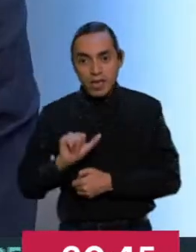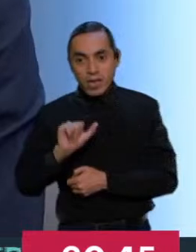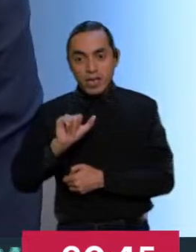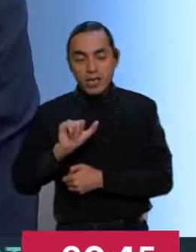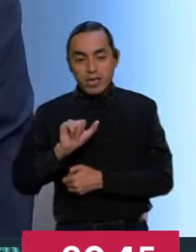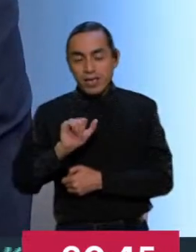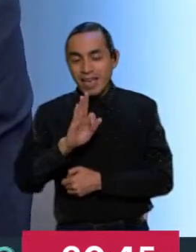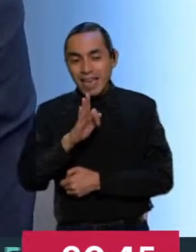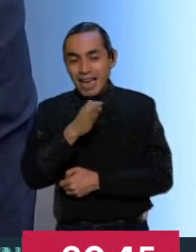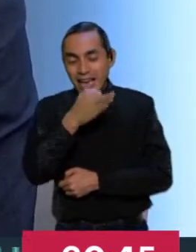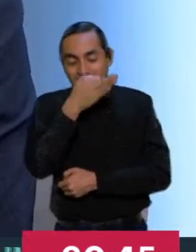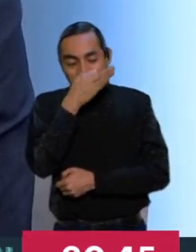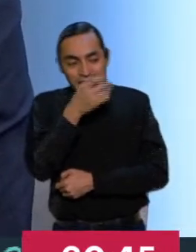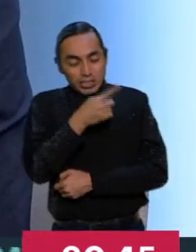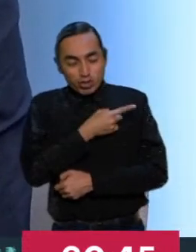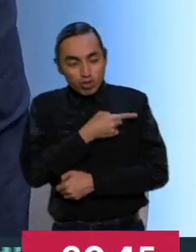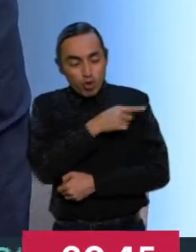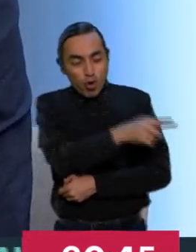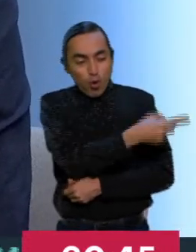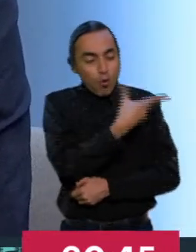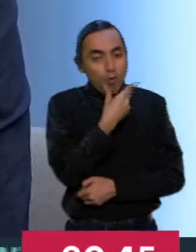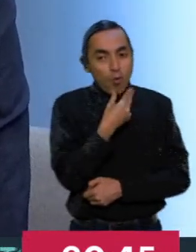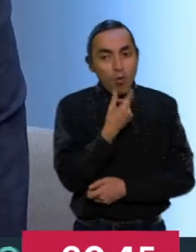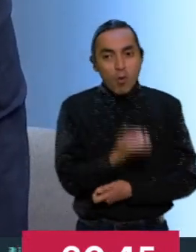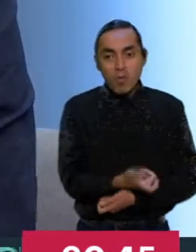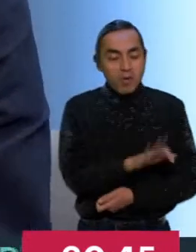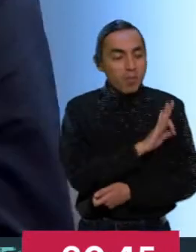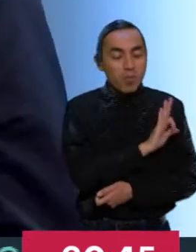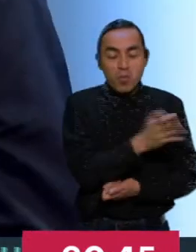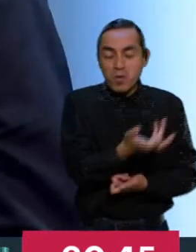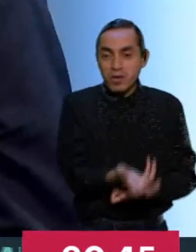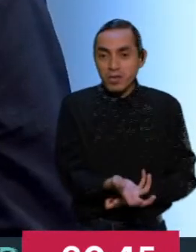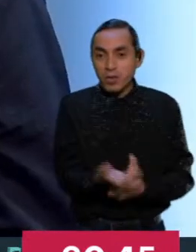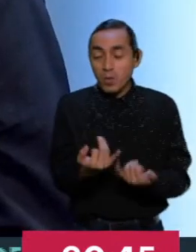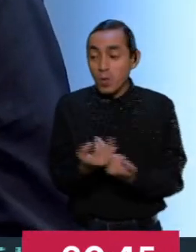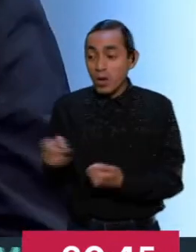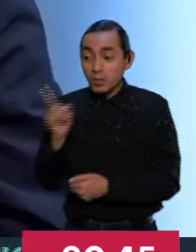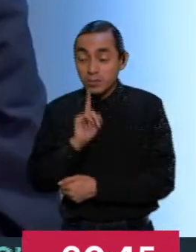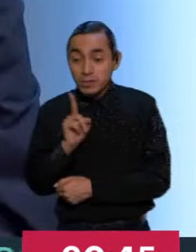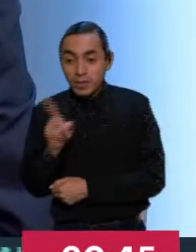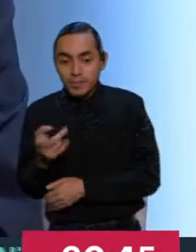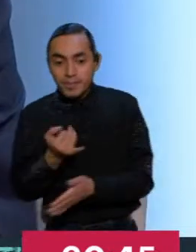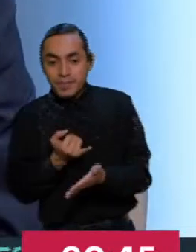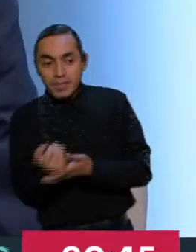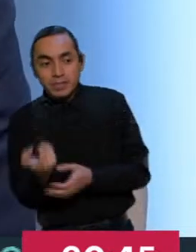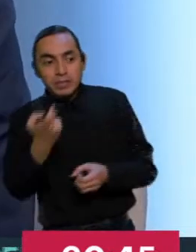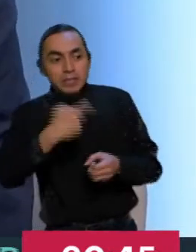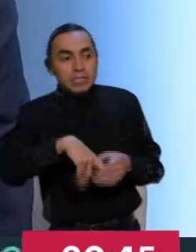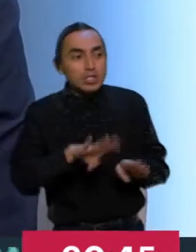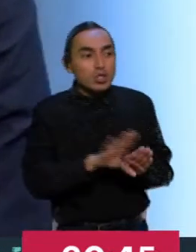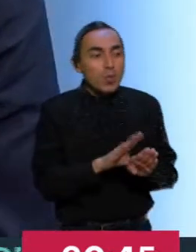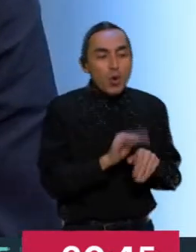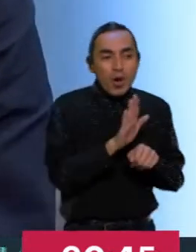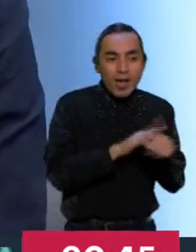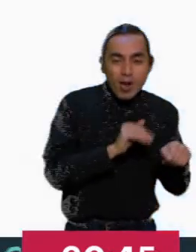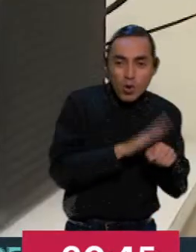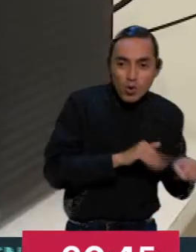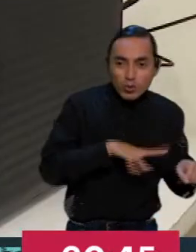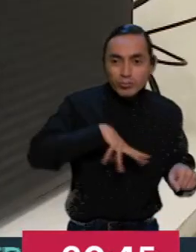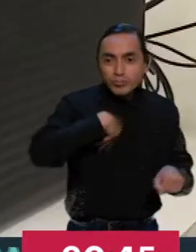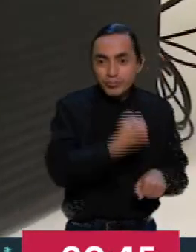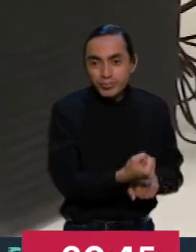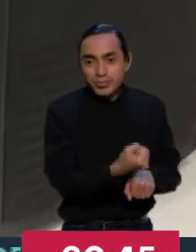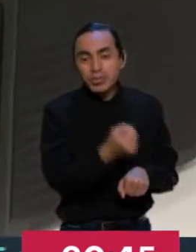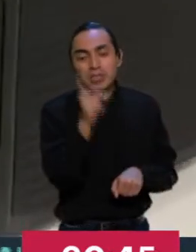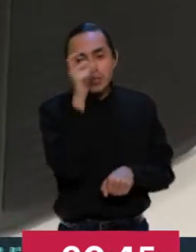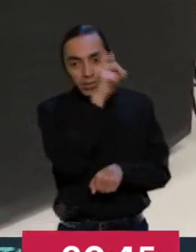casi privado exclusivamente para los hombres. Y las chicas que deciden entrar ahí viven mucho acoso, dificultades. Pero para eso necesitamos